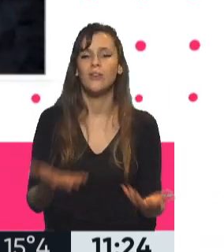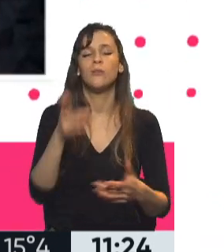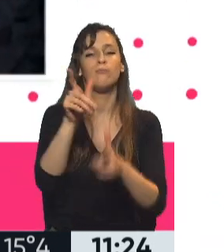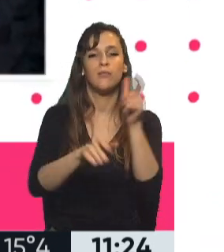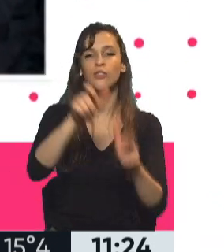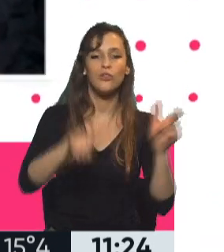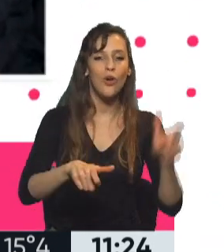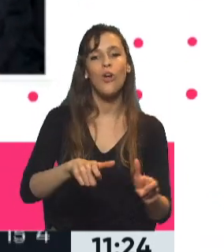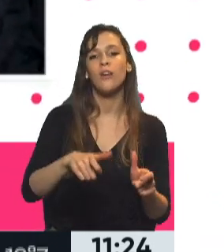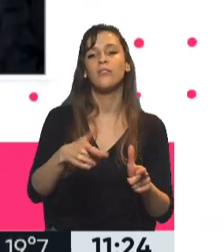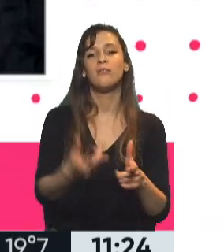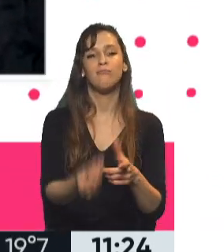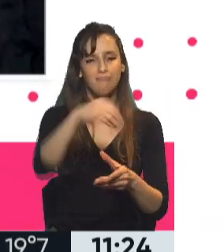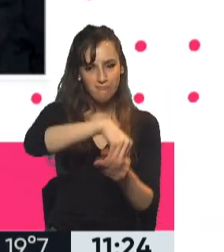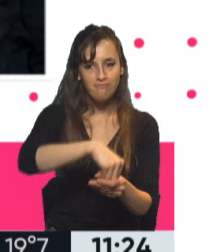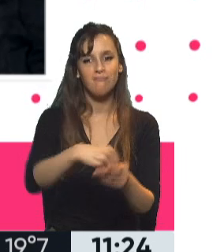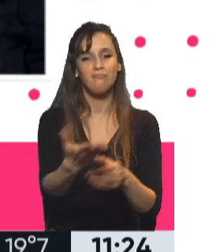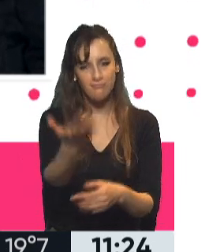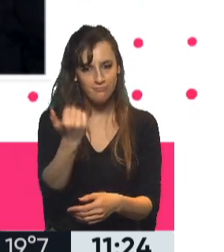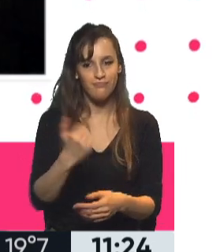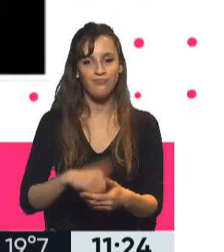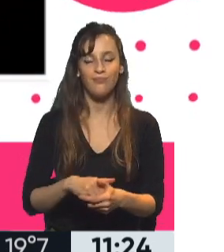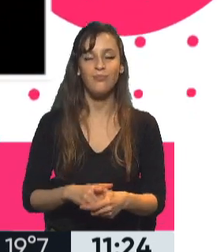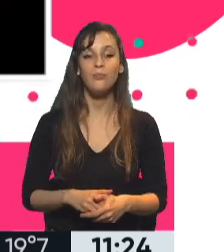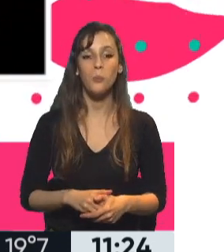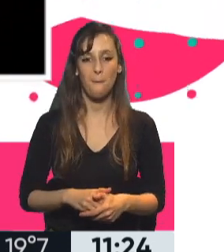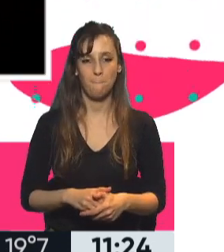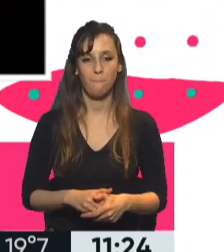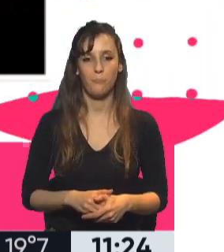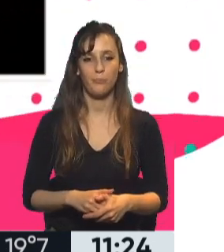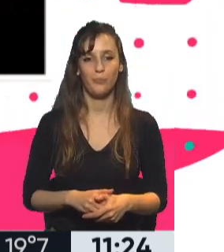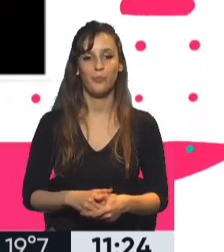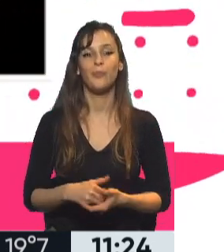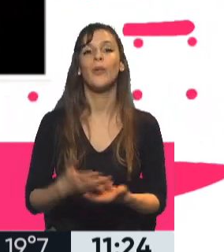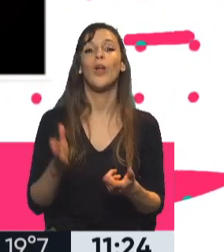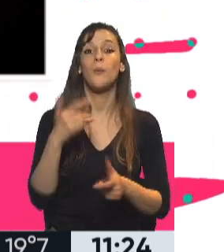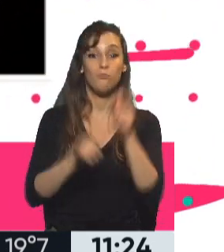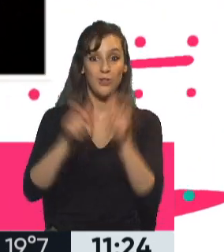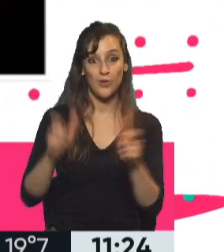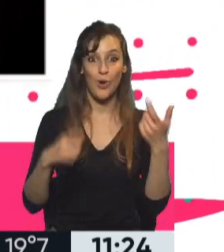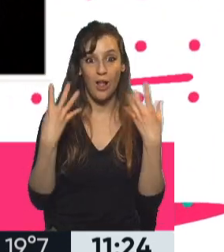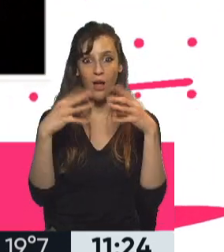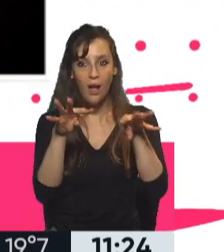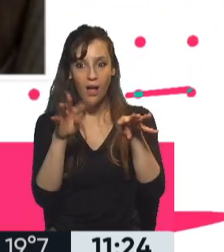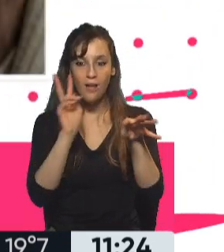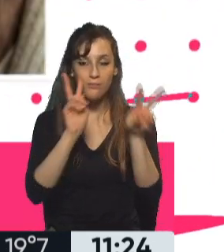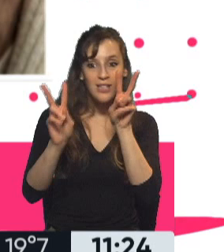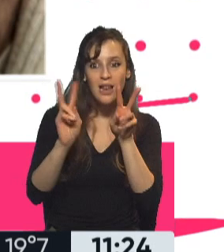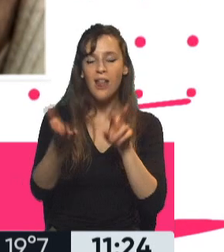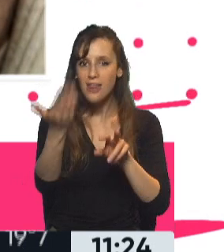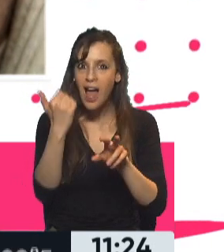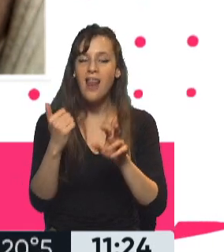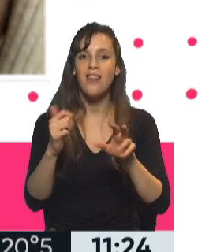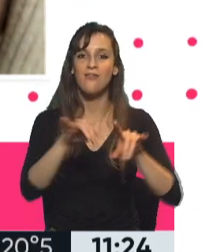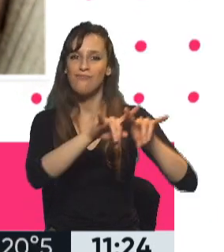a todos los oyentes, iba a decir, ya estoy acostumbrada a la radio, a todos los espectadores a inscribirse. Hay una página